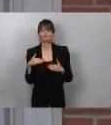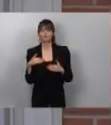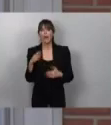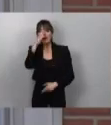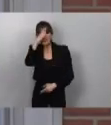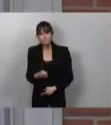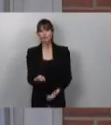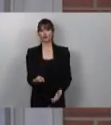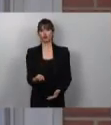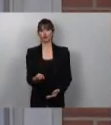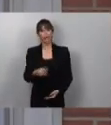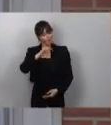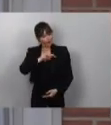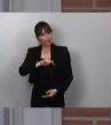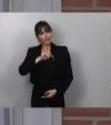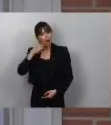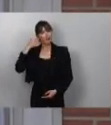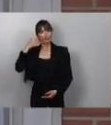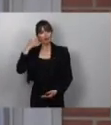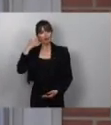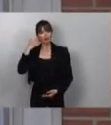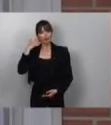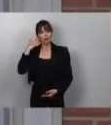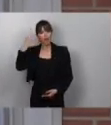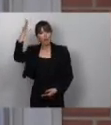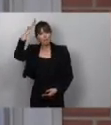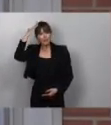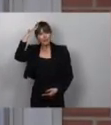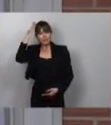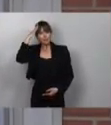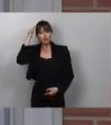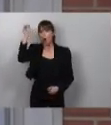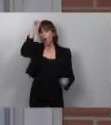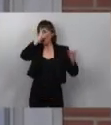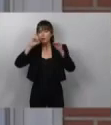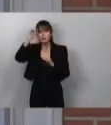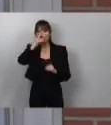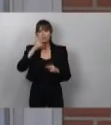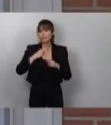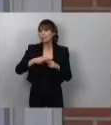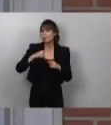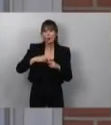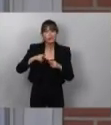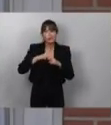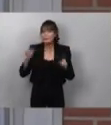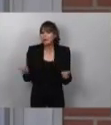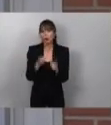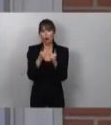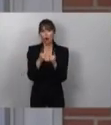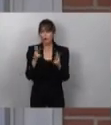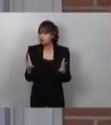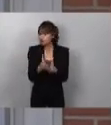eh si cabe eh se podrá decir que lo único que se ha hecho es alimentarlo